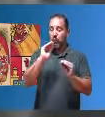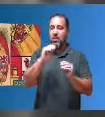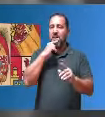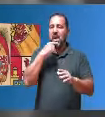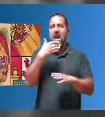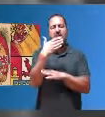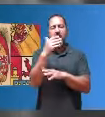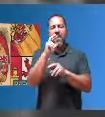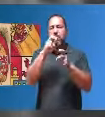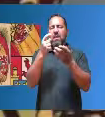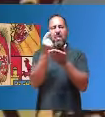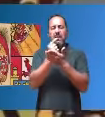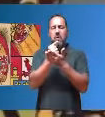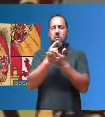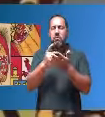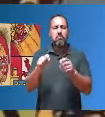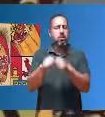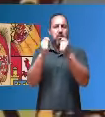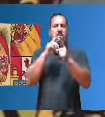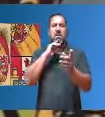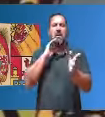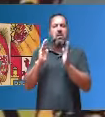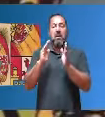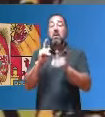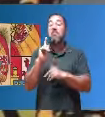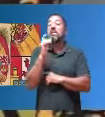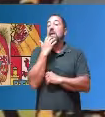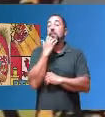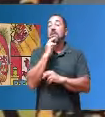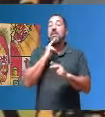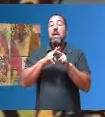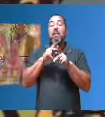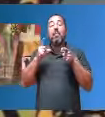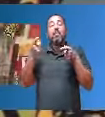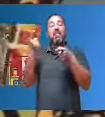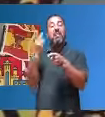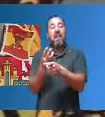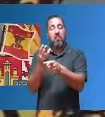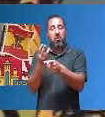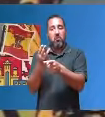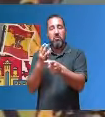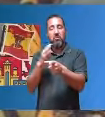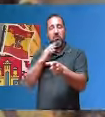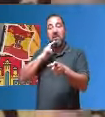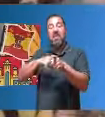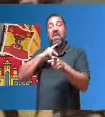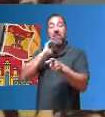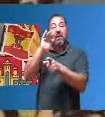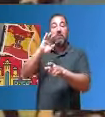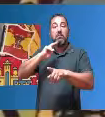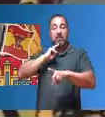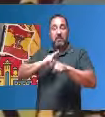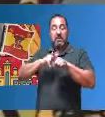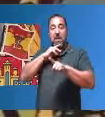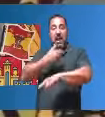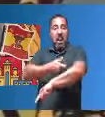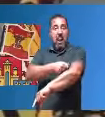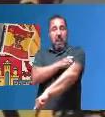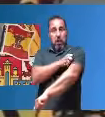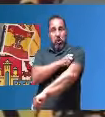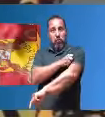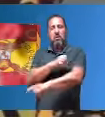durante el reinado de Alfonso XIII aparecen banderas cuya forma romperá con el diseño tradicional español. Un buen ejemplo es la utilizada por